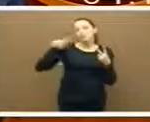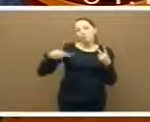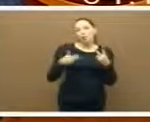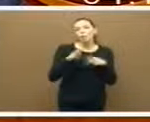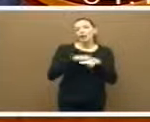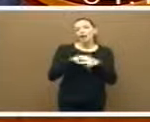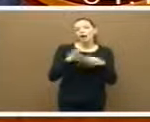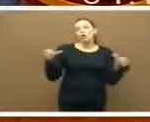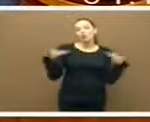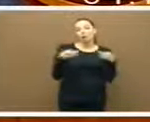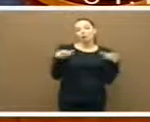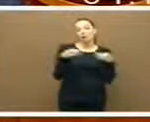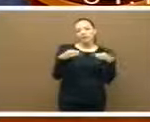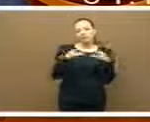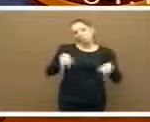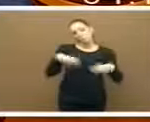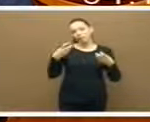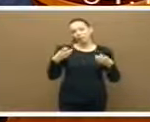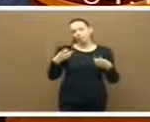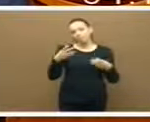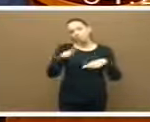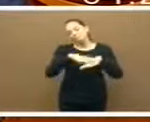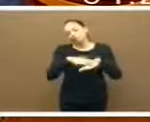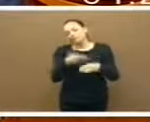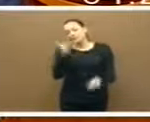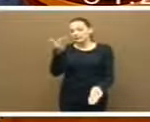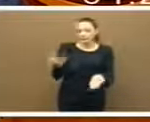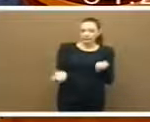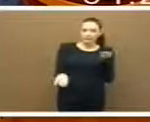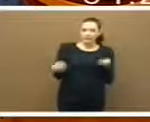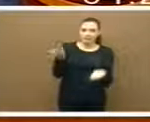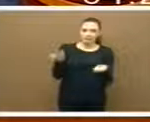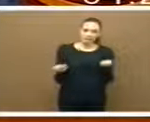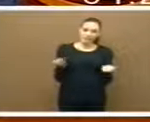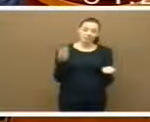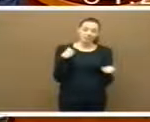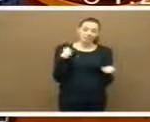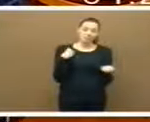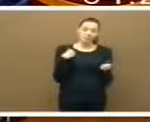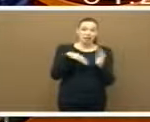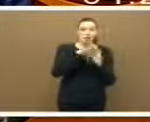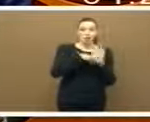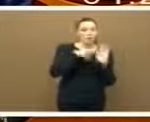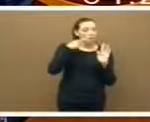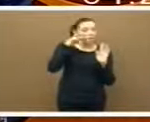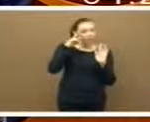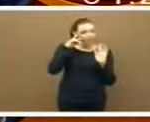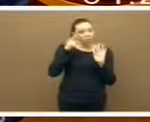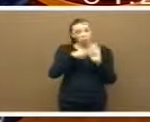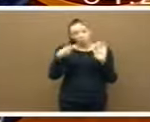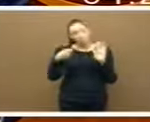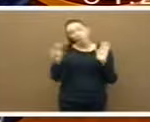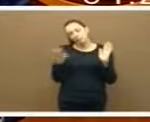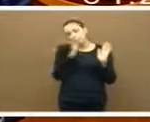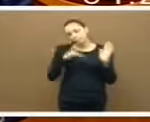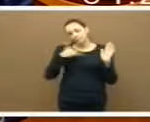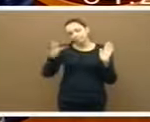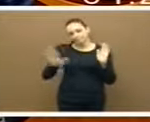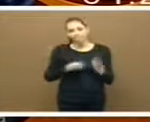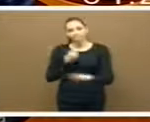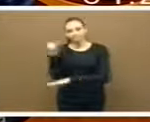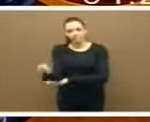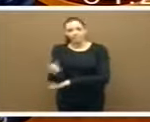Mancomunidades. Y en este caso, compensar esa no inclusión en el programa de empleo de experiencia. Queremos, de igual